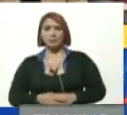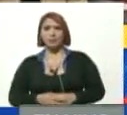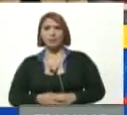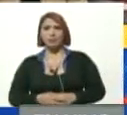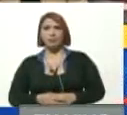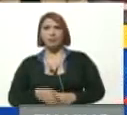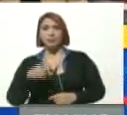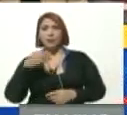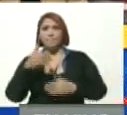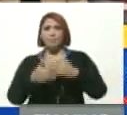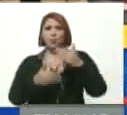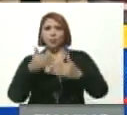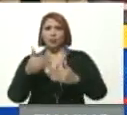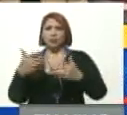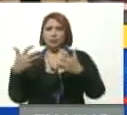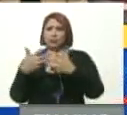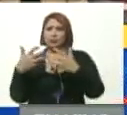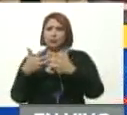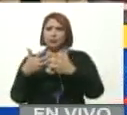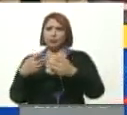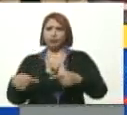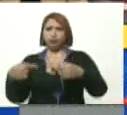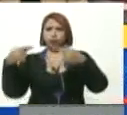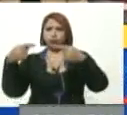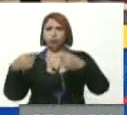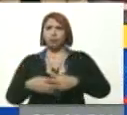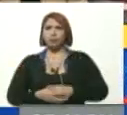Esto es un proceso, es una batalla.